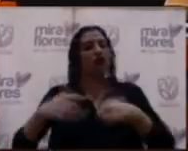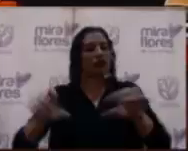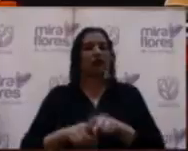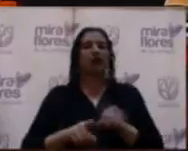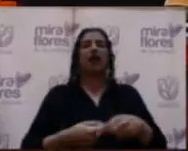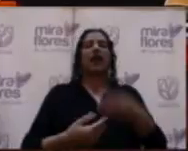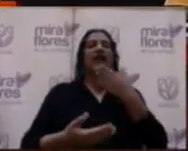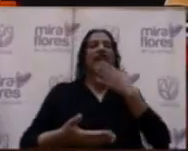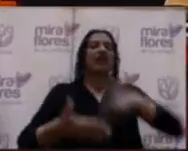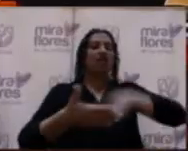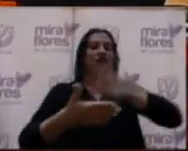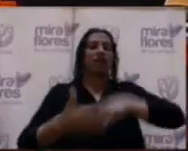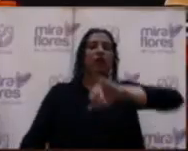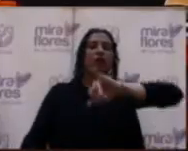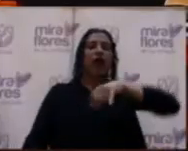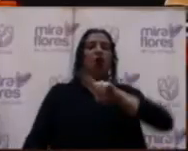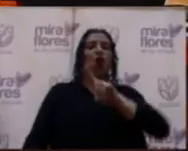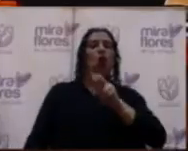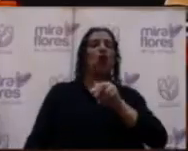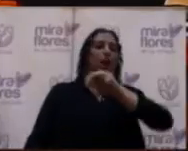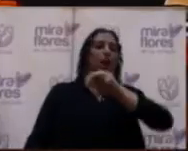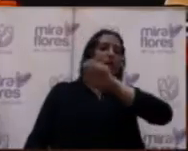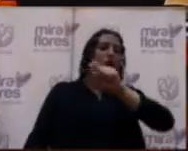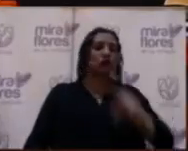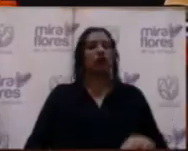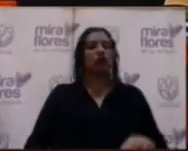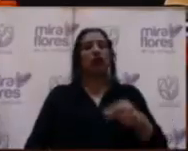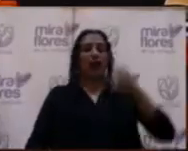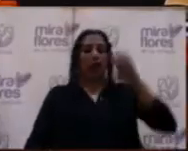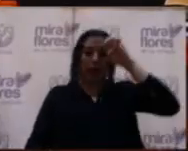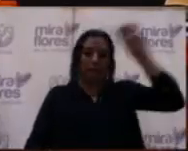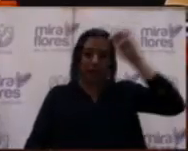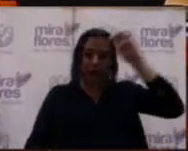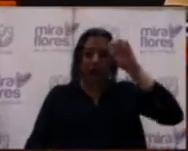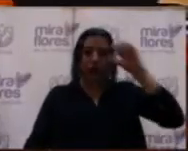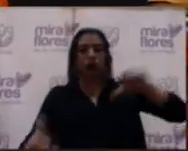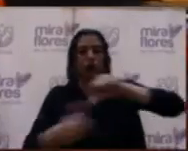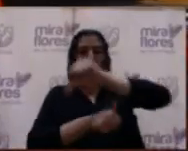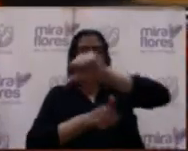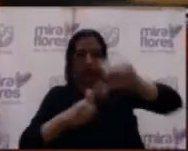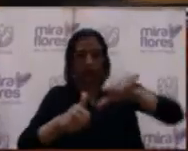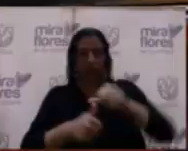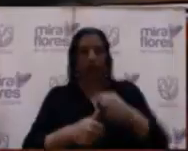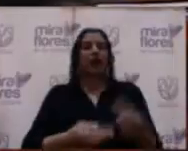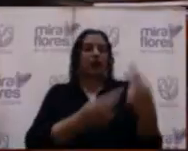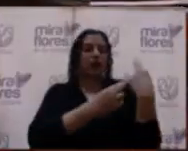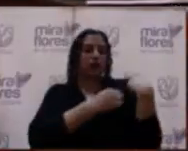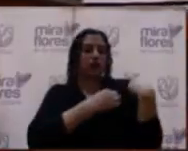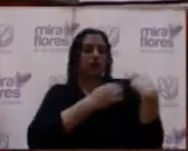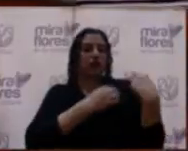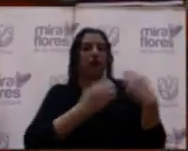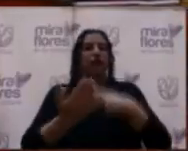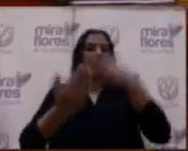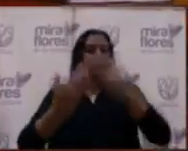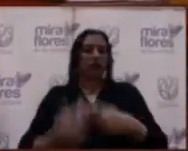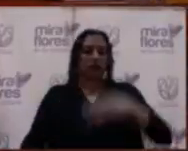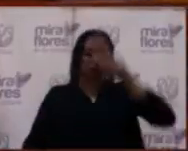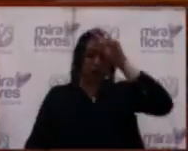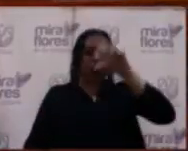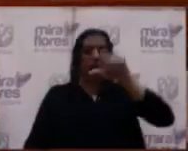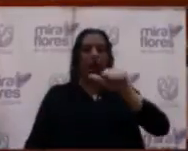Atentamente, Julio Ernesto Muñoz Diacón, embajador, coordinador ejecutivo encargado del Proyecto Especial Perú